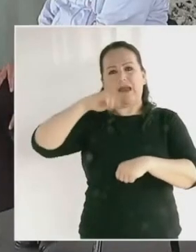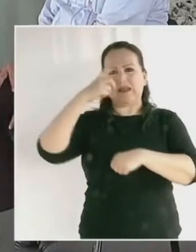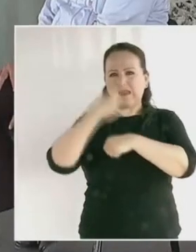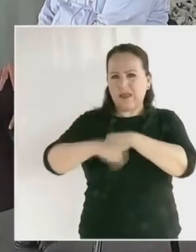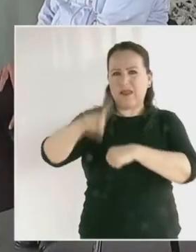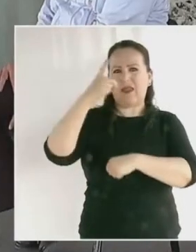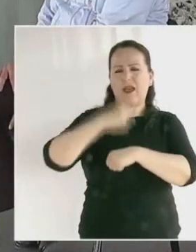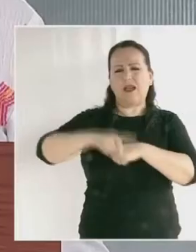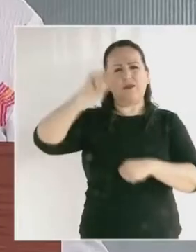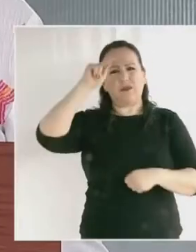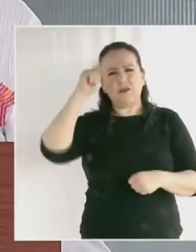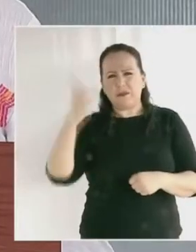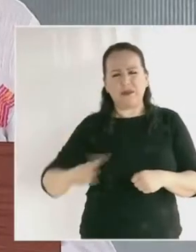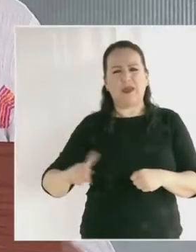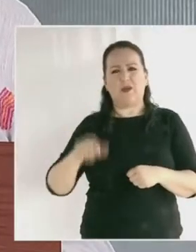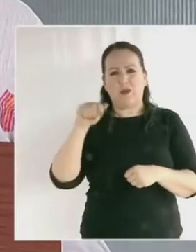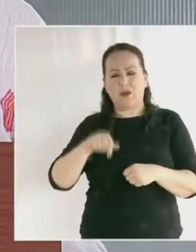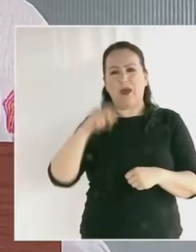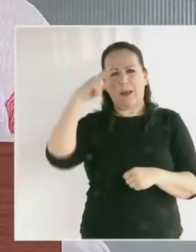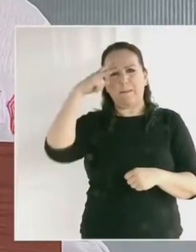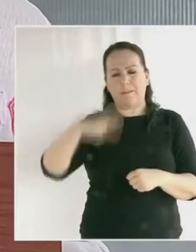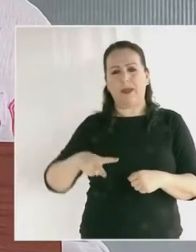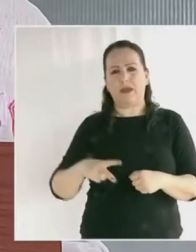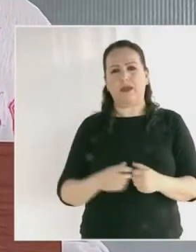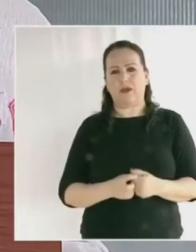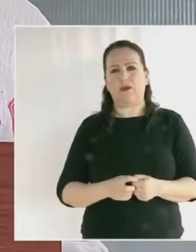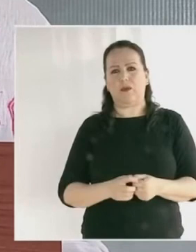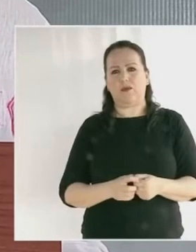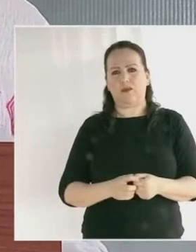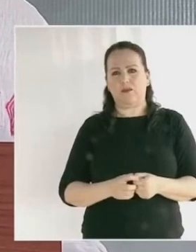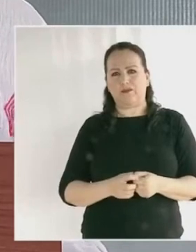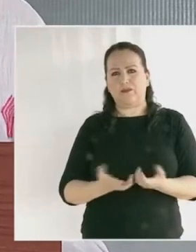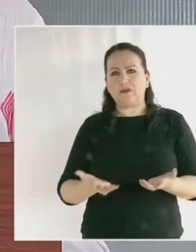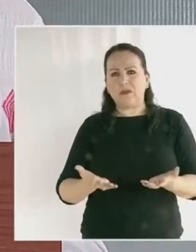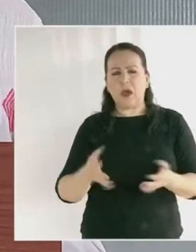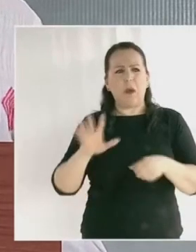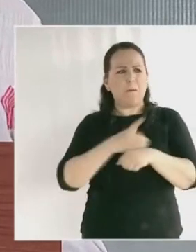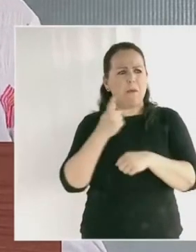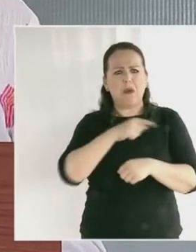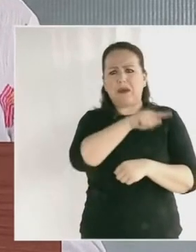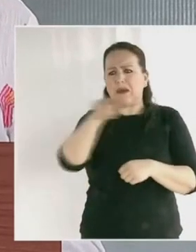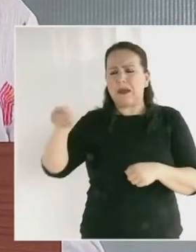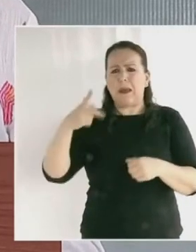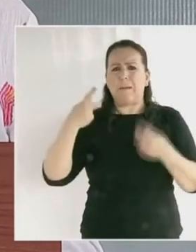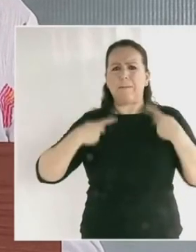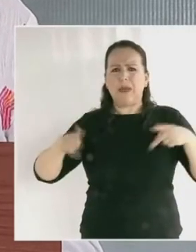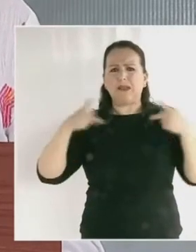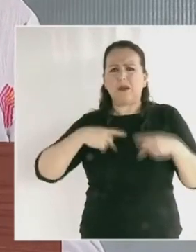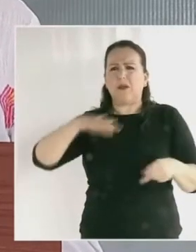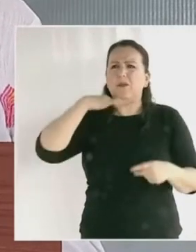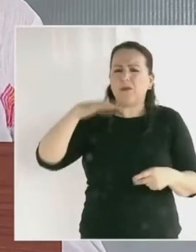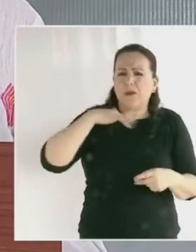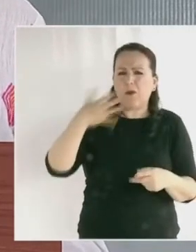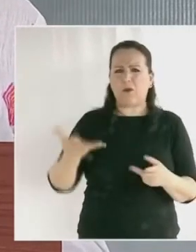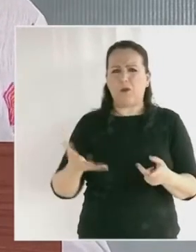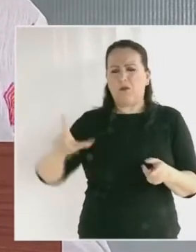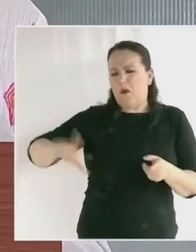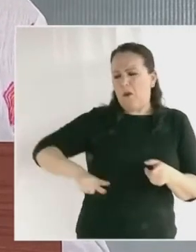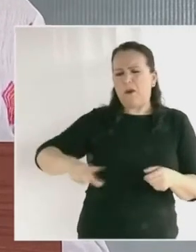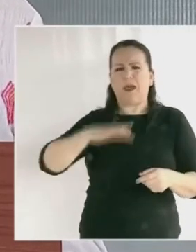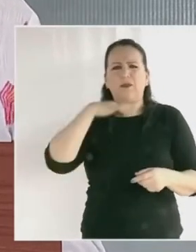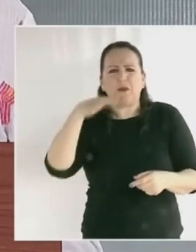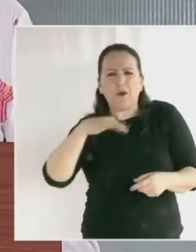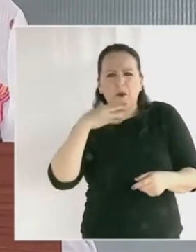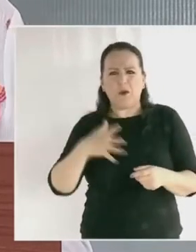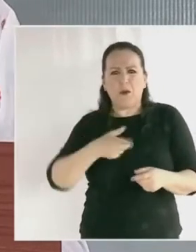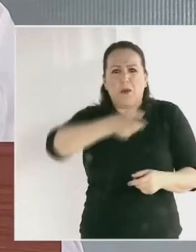México. Nada ha dañado más a nuestro país que la deshonestidad de los gobernantes y